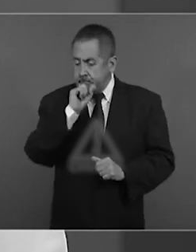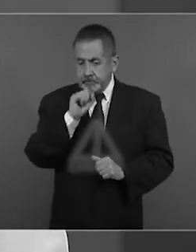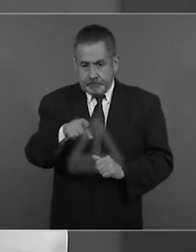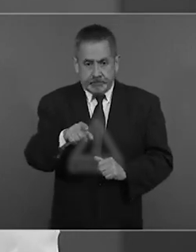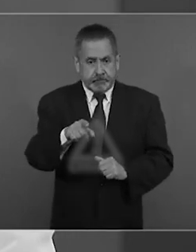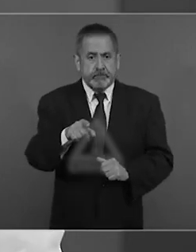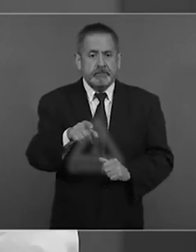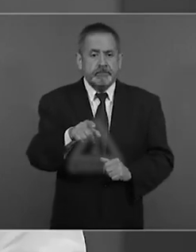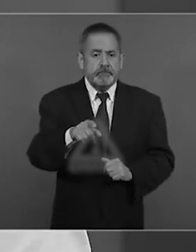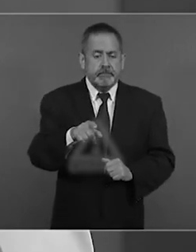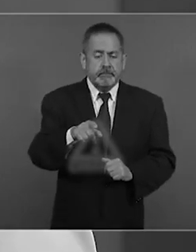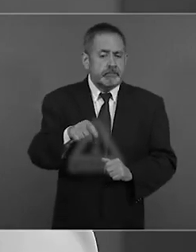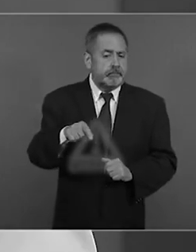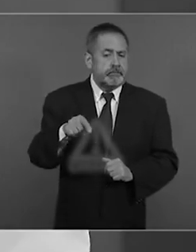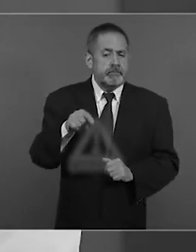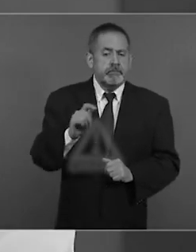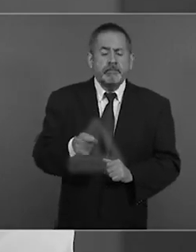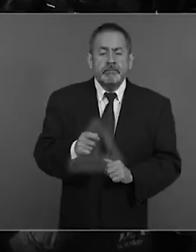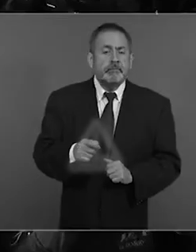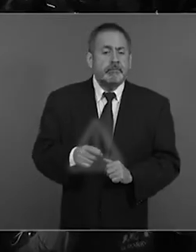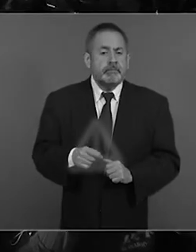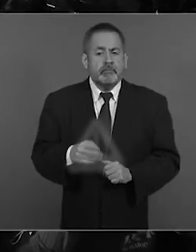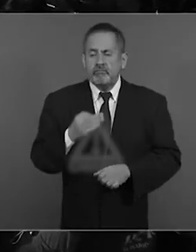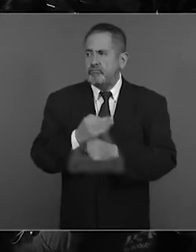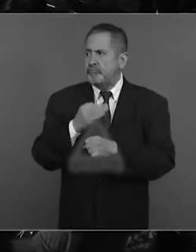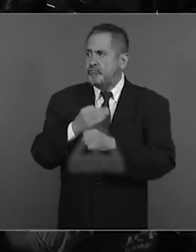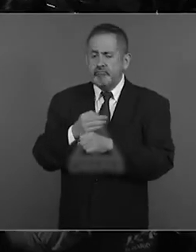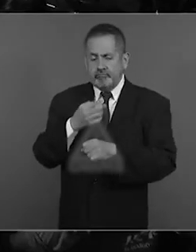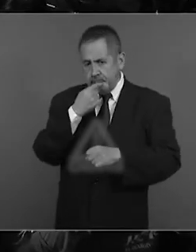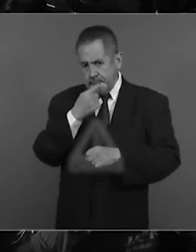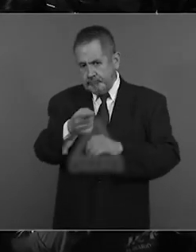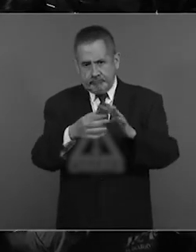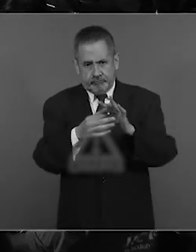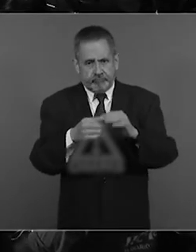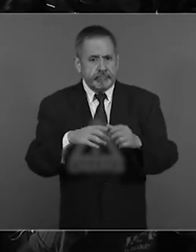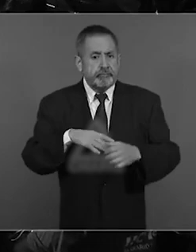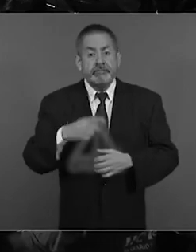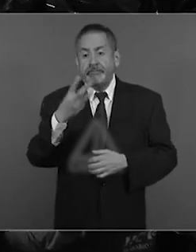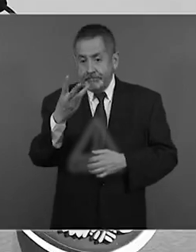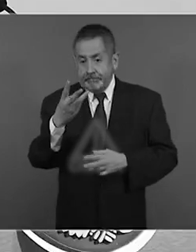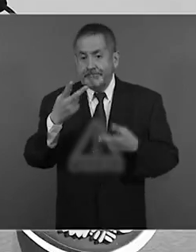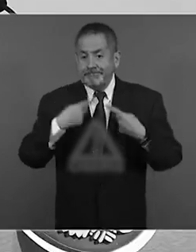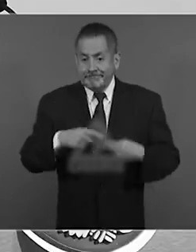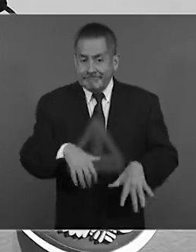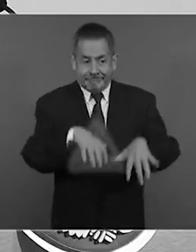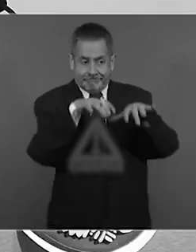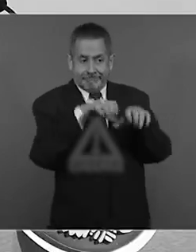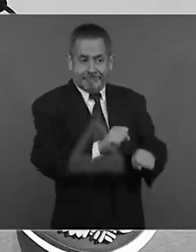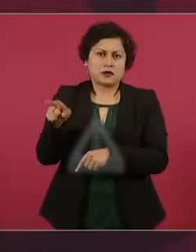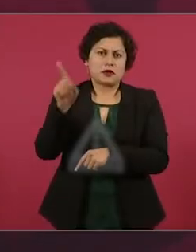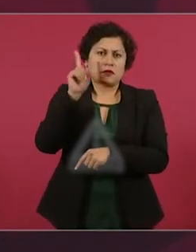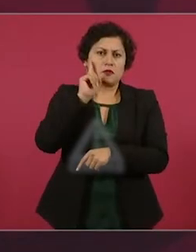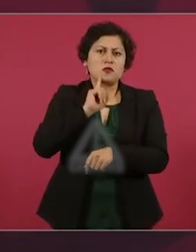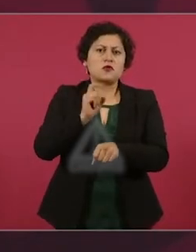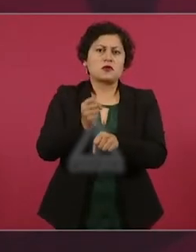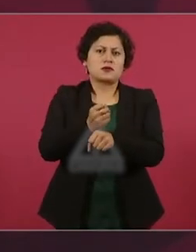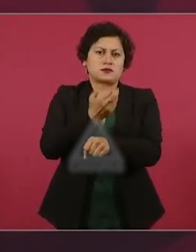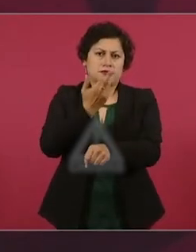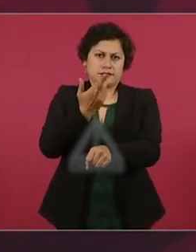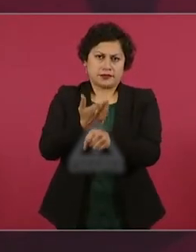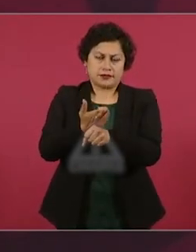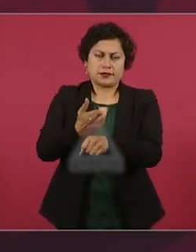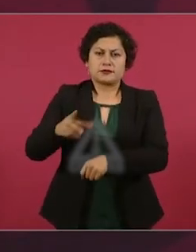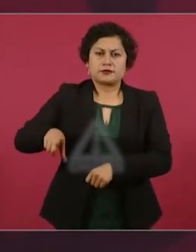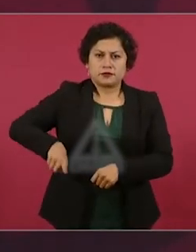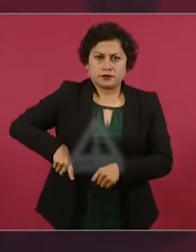además, aquí hasta el momento decirles que hay tres detenidos por estos hechos. Este lunes, durante